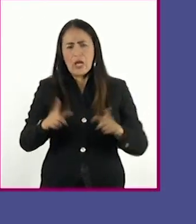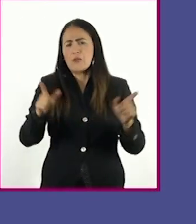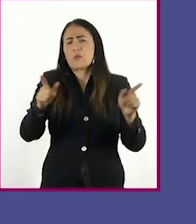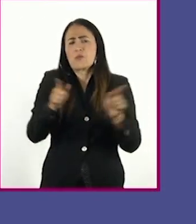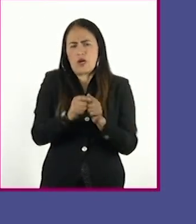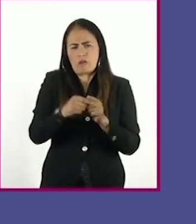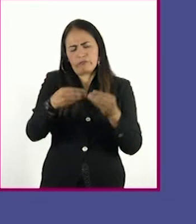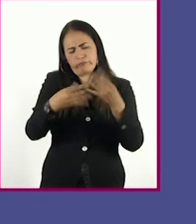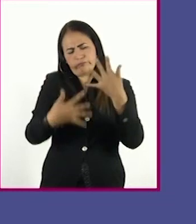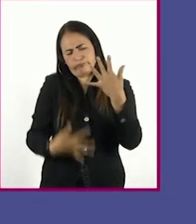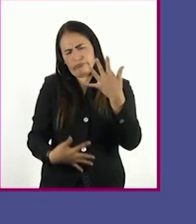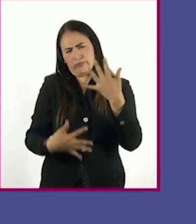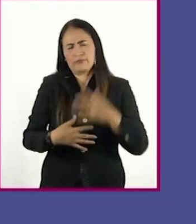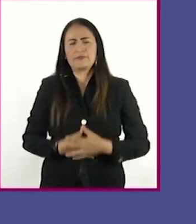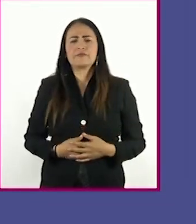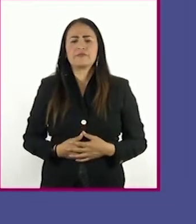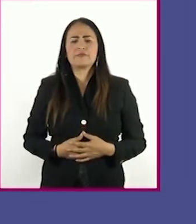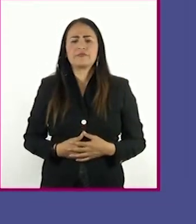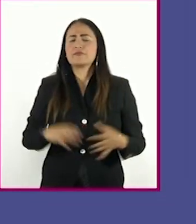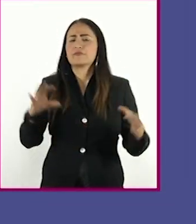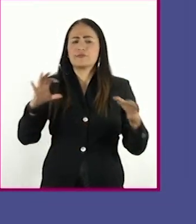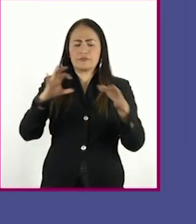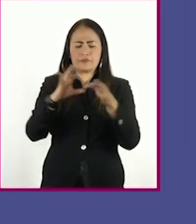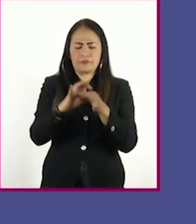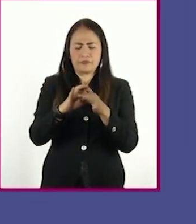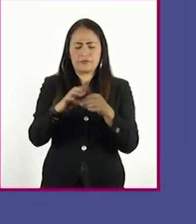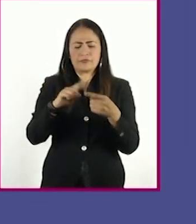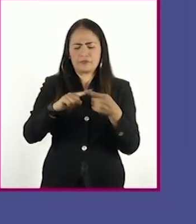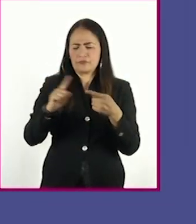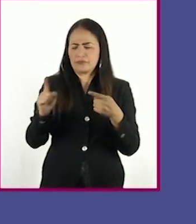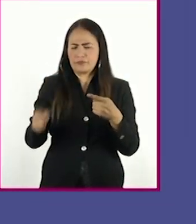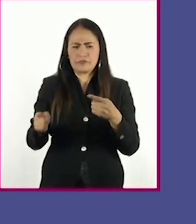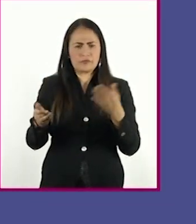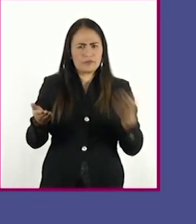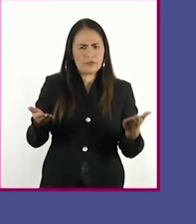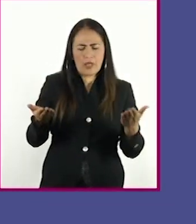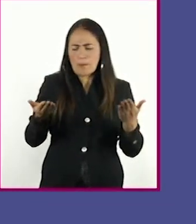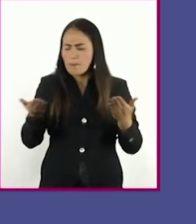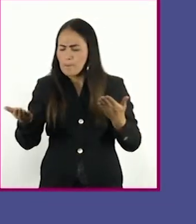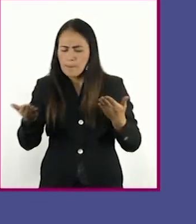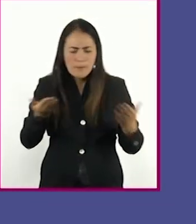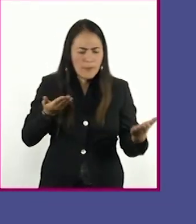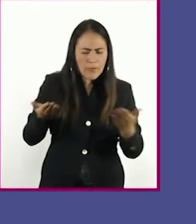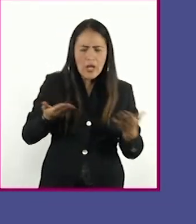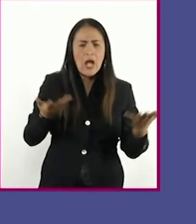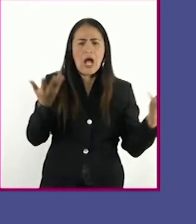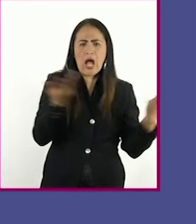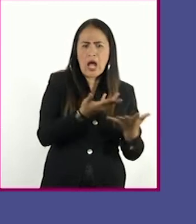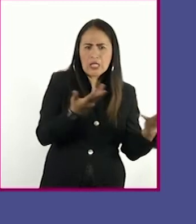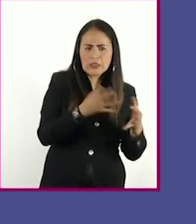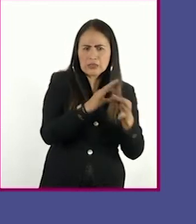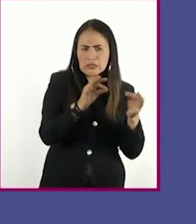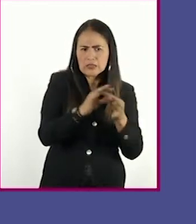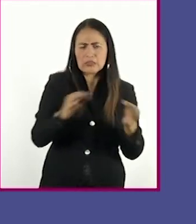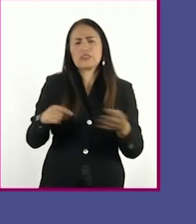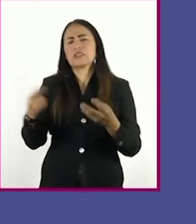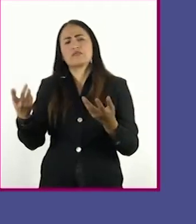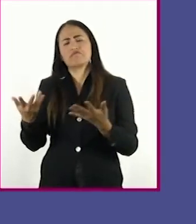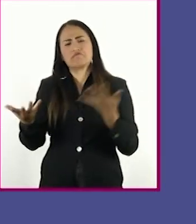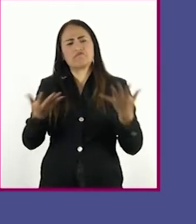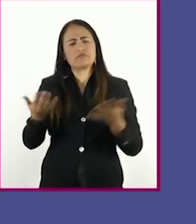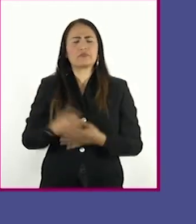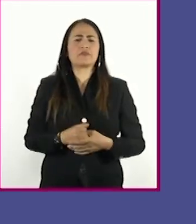conclusión, entre otros. Los conectores comparativos sirven para hacer comparaciones entre hechos o argumentos. Entre ellos